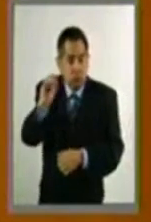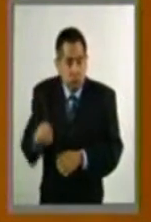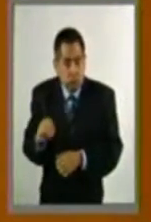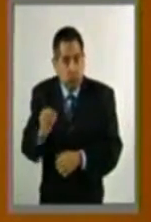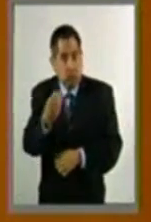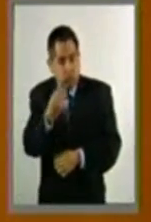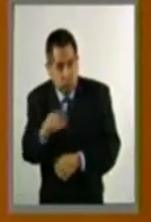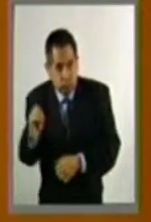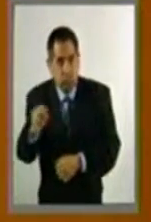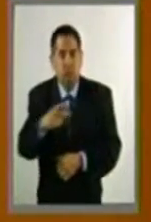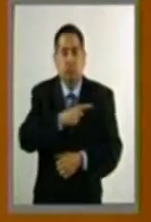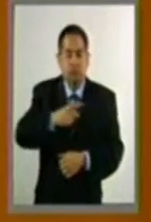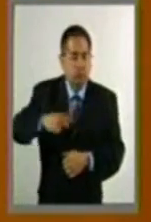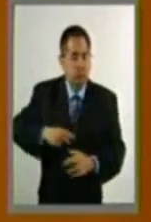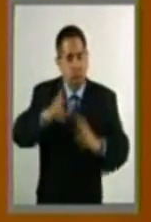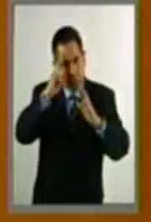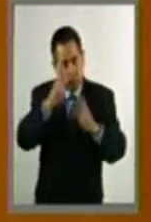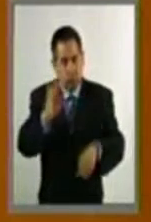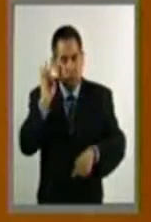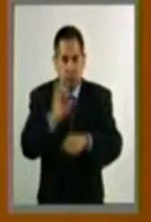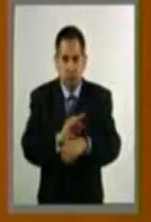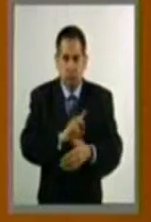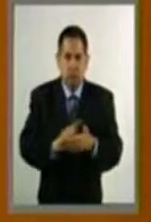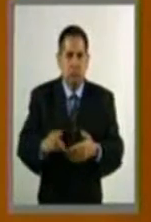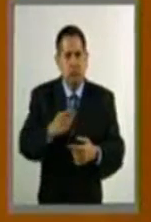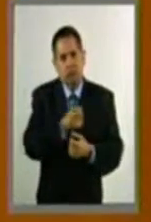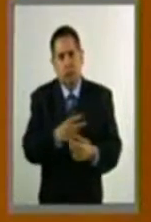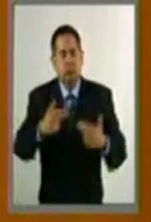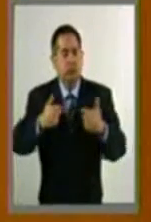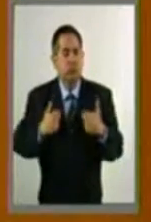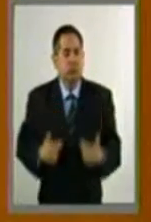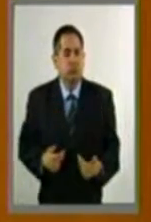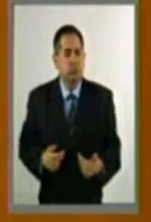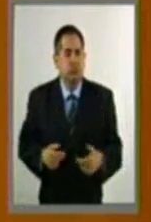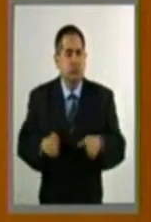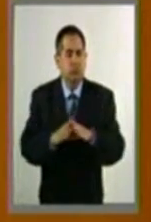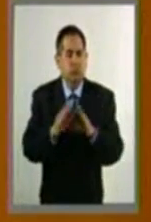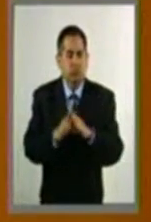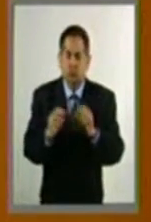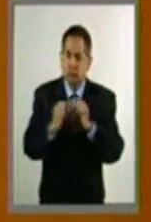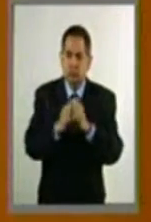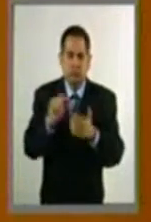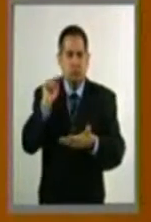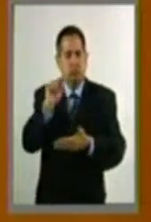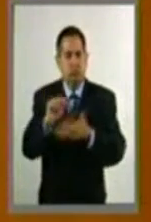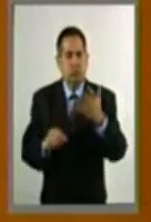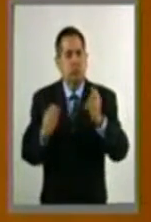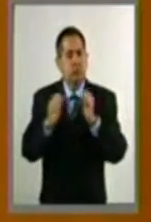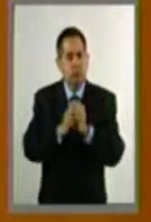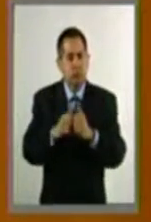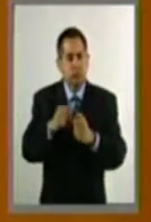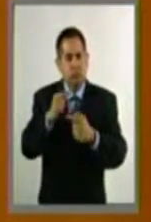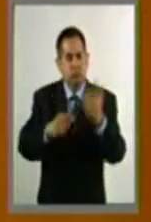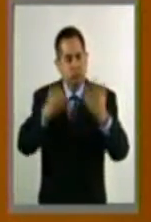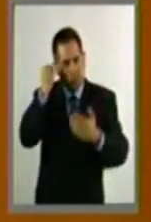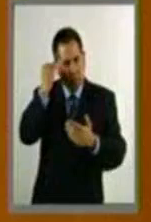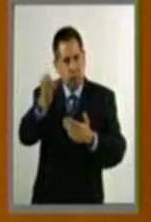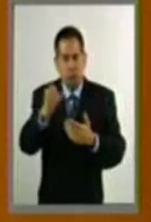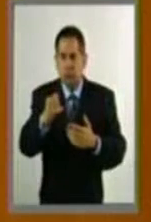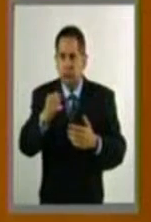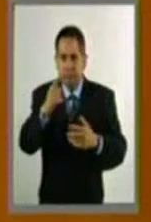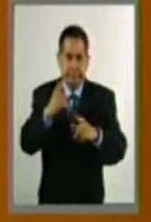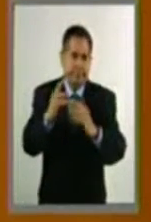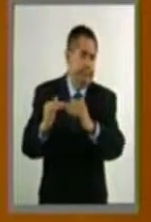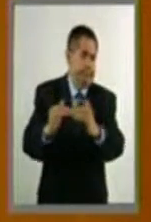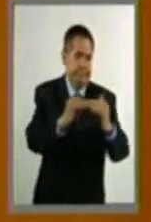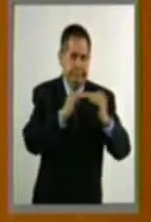promover, respetar, proteger y garantizar los derechos humanos de conformidad con los principios de